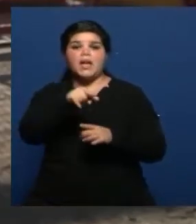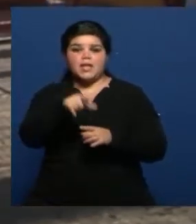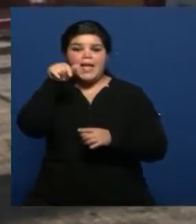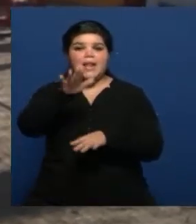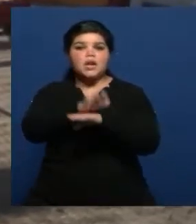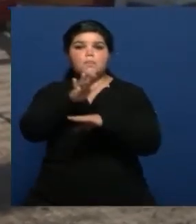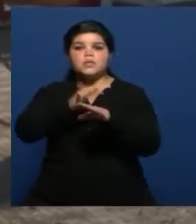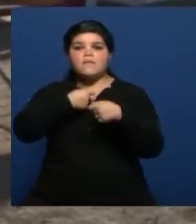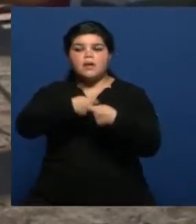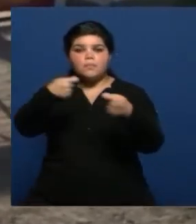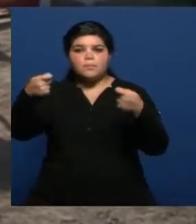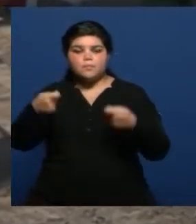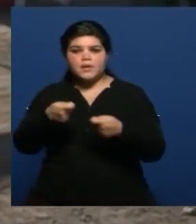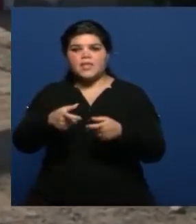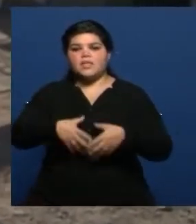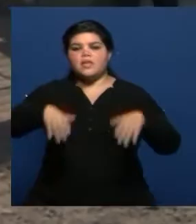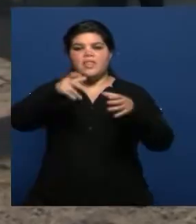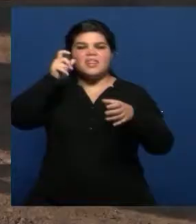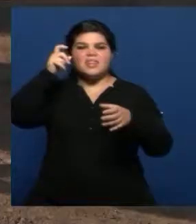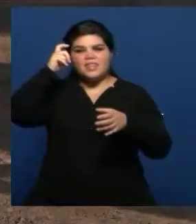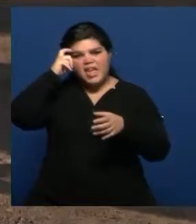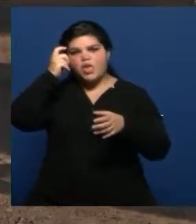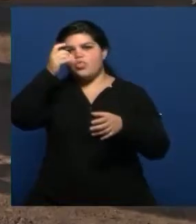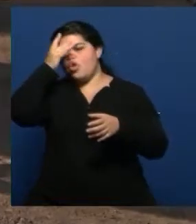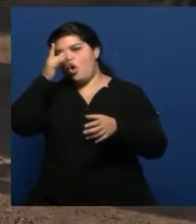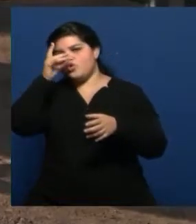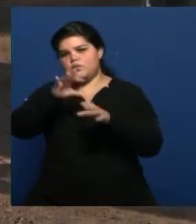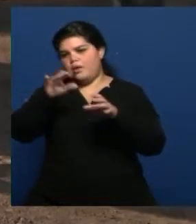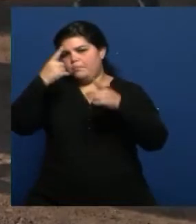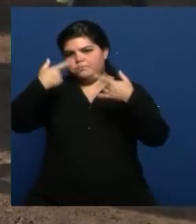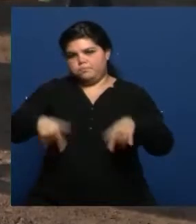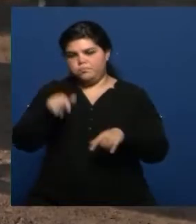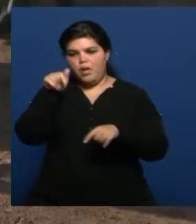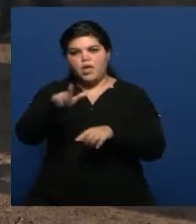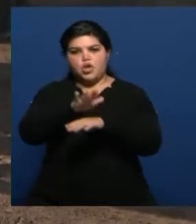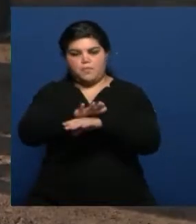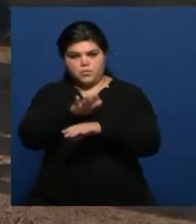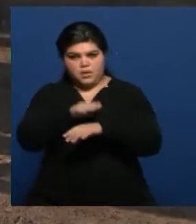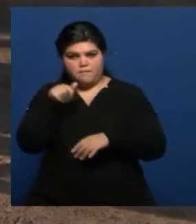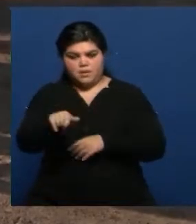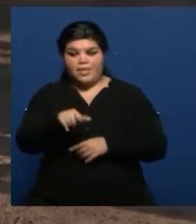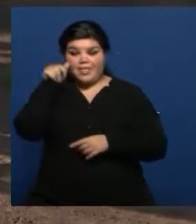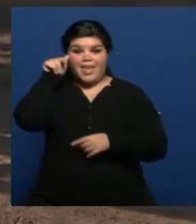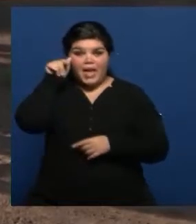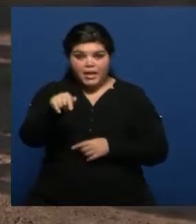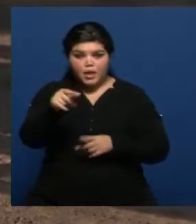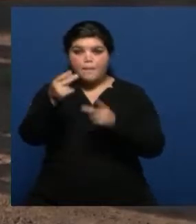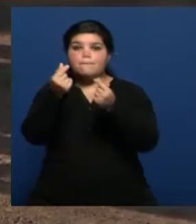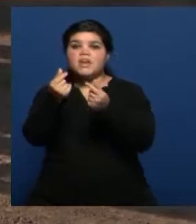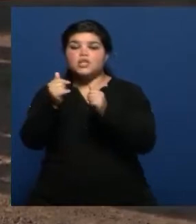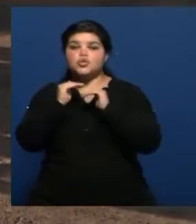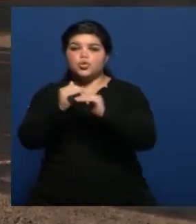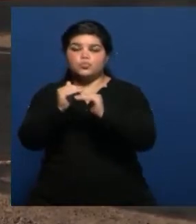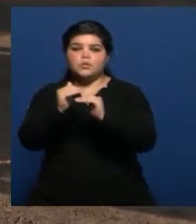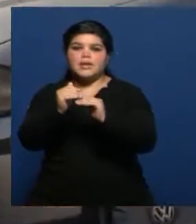garrafas de 10 kilos, de 12, los tubos y todo eso. Y desde ese lugar, la garrafa tiene que salir con un precio de